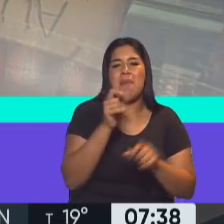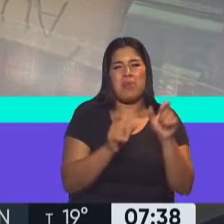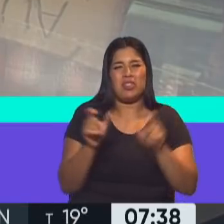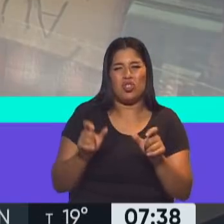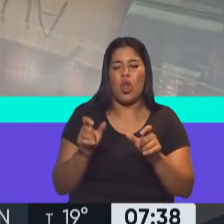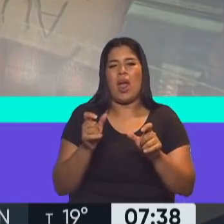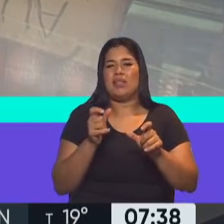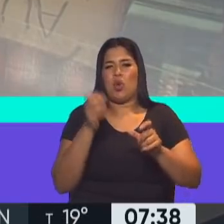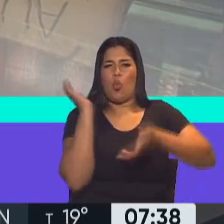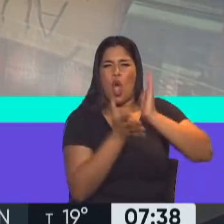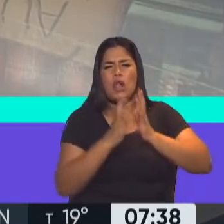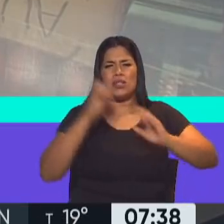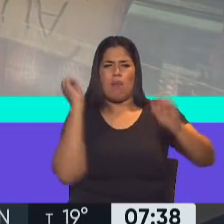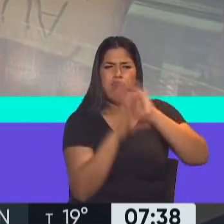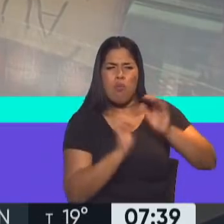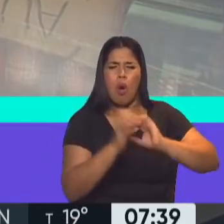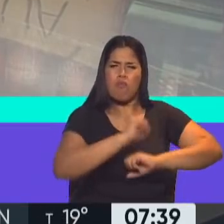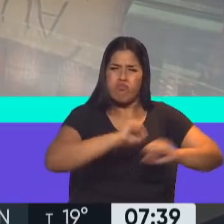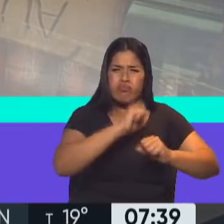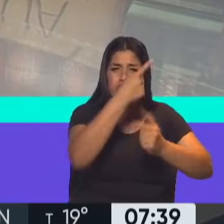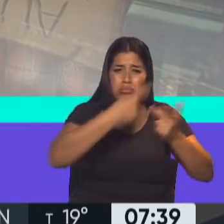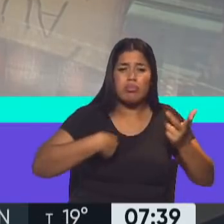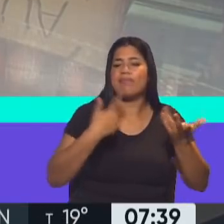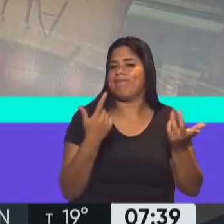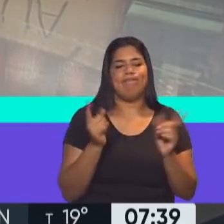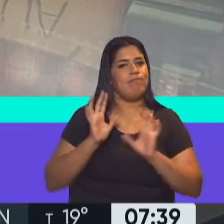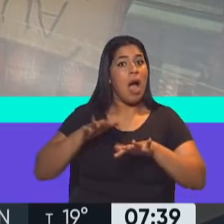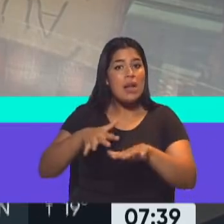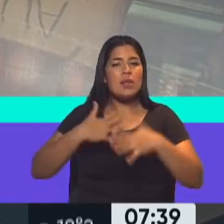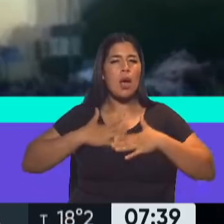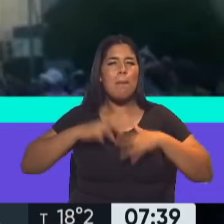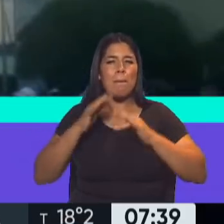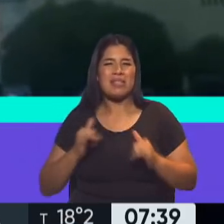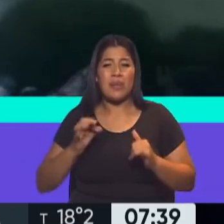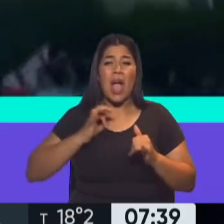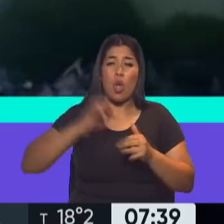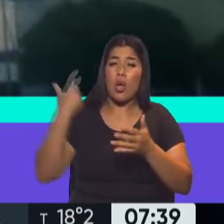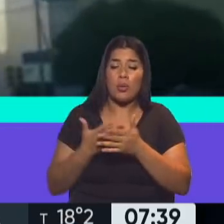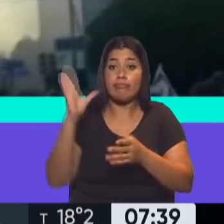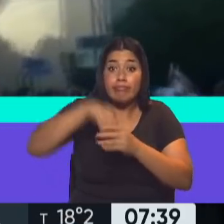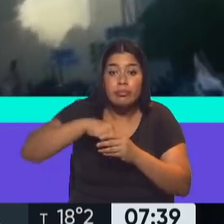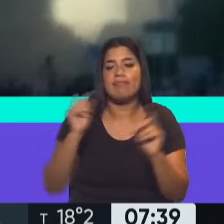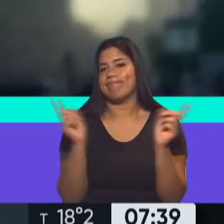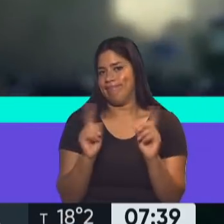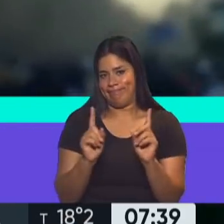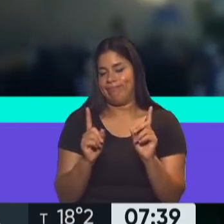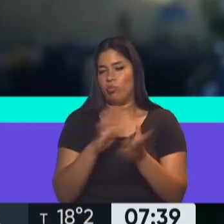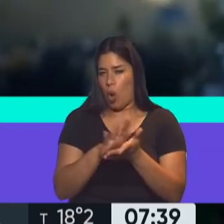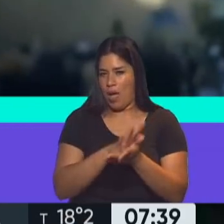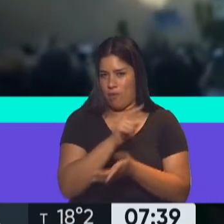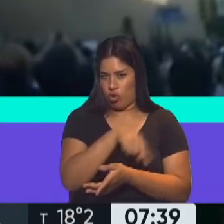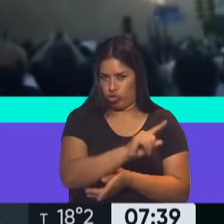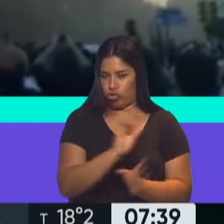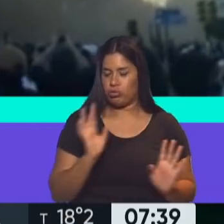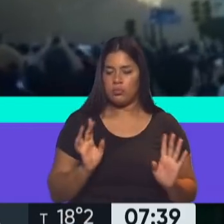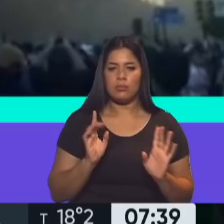esto ya tomó una dimensión que lo excede completamente a quienes vienen hace años debatiendo este tema. Lo ha tomado todo el pueblo y ya te